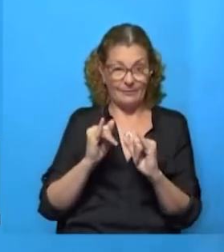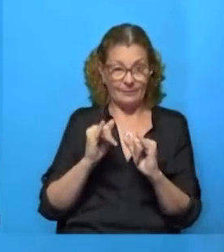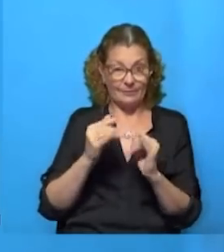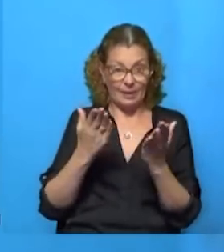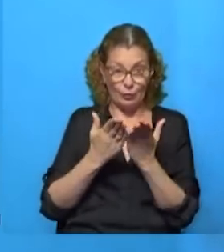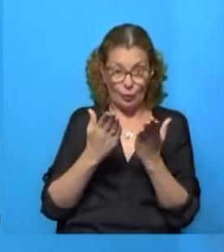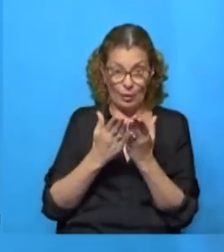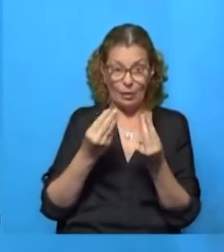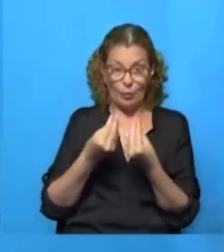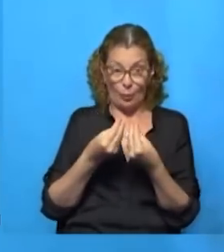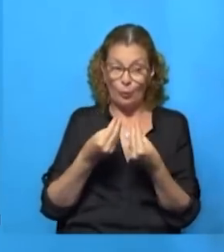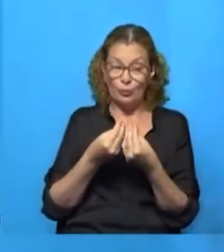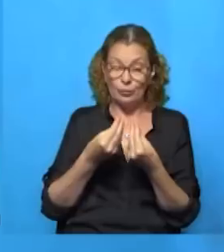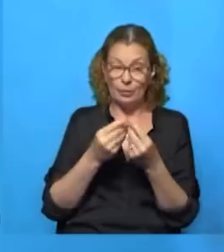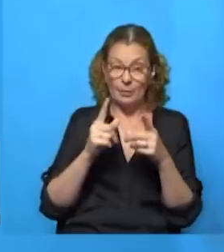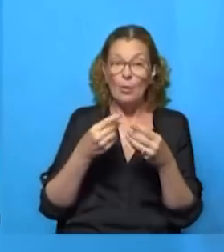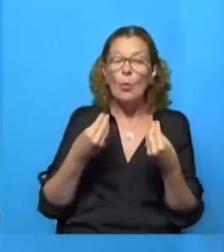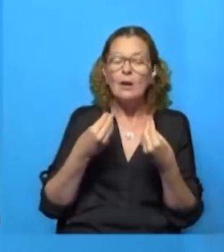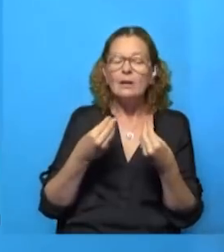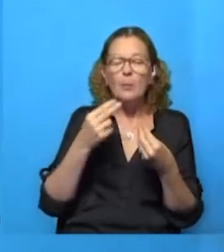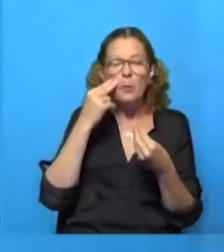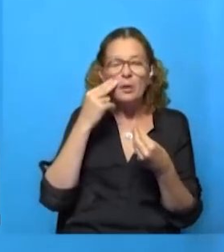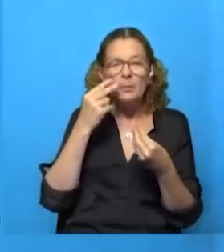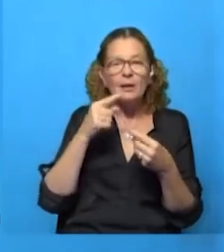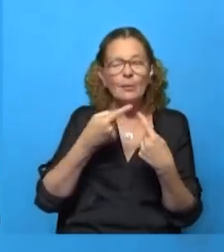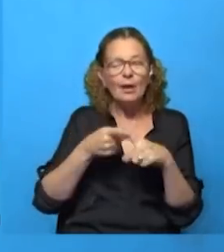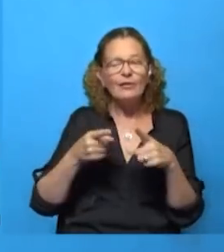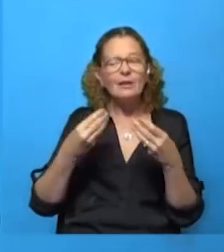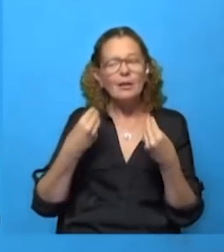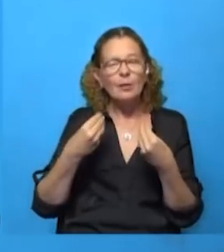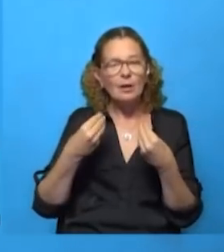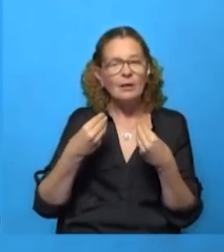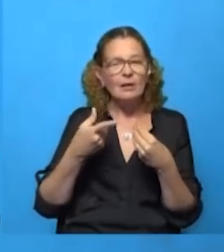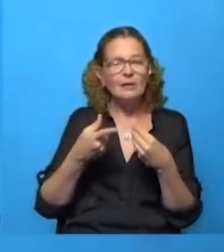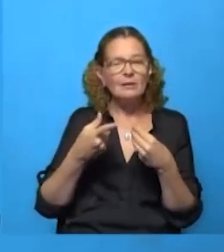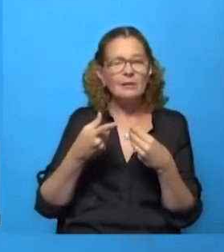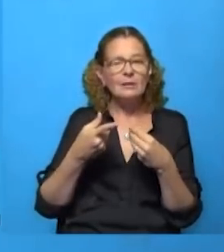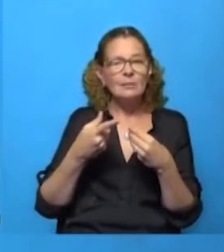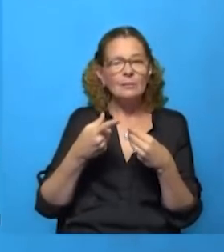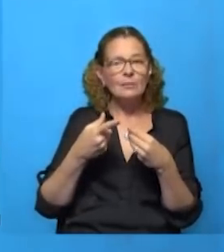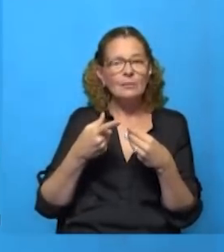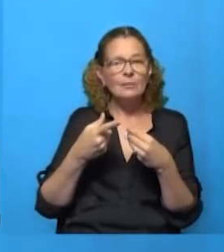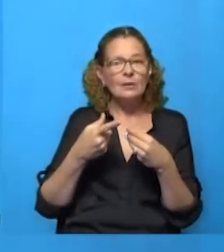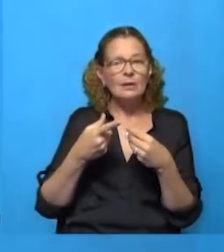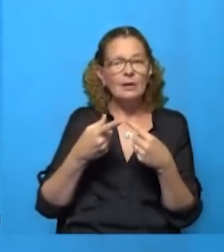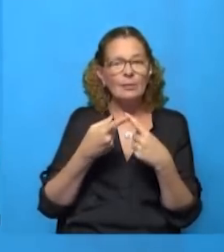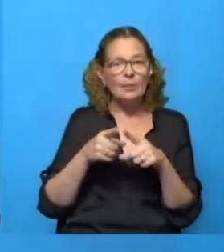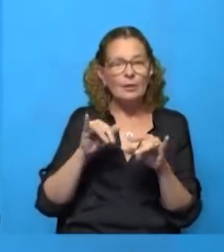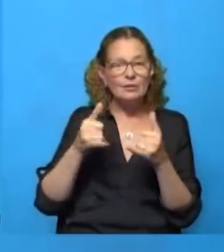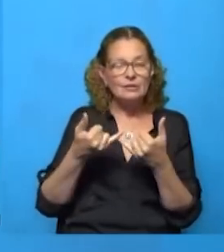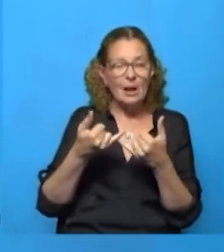se está estudiando mucho Cuáles son las causas que llevan esas diferencias si es que fenómenos